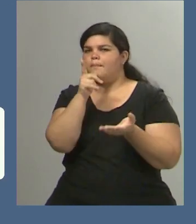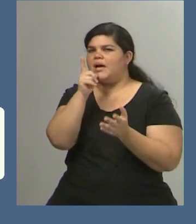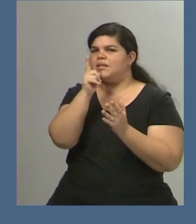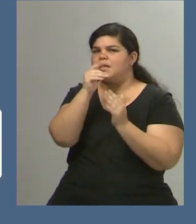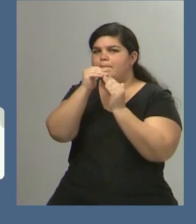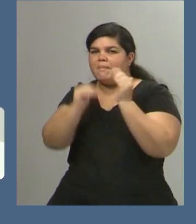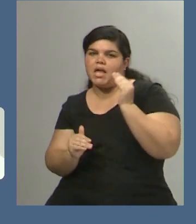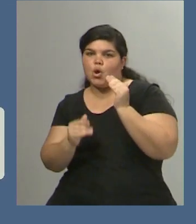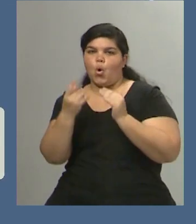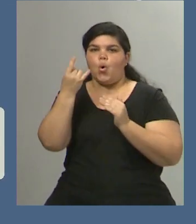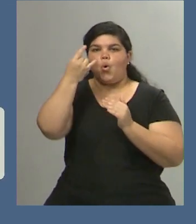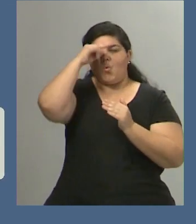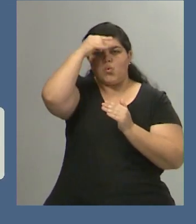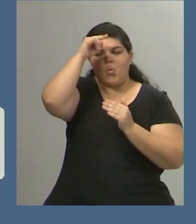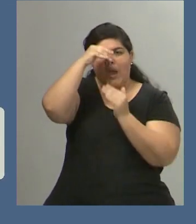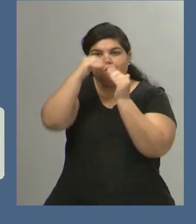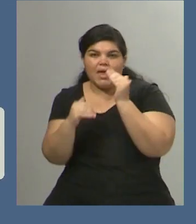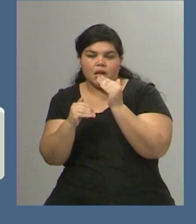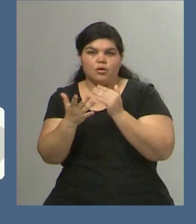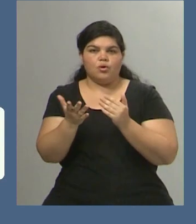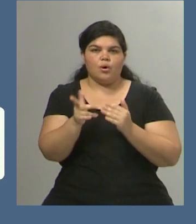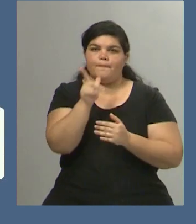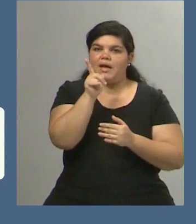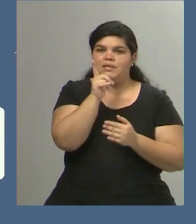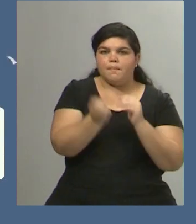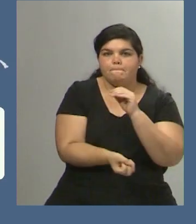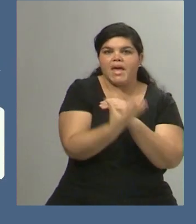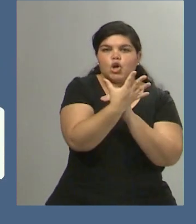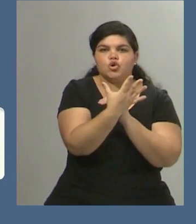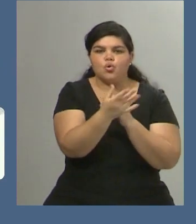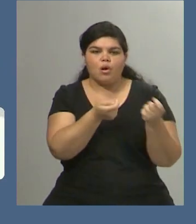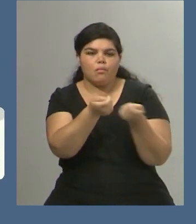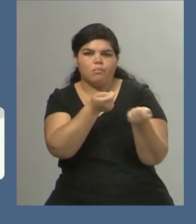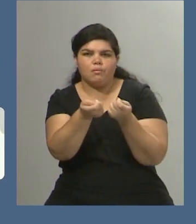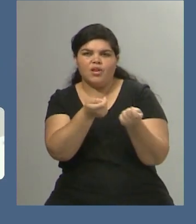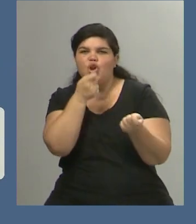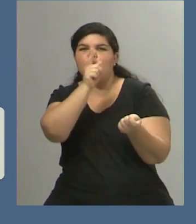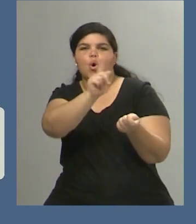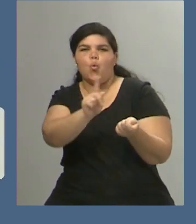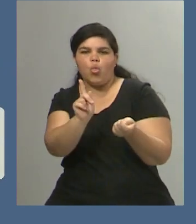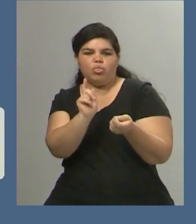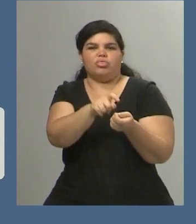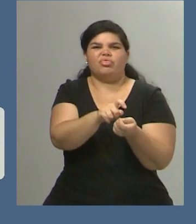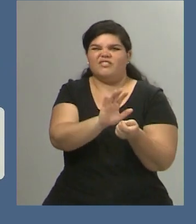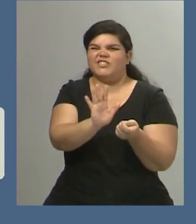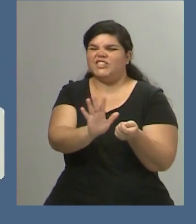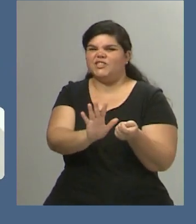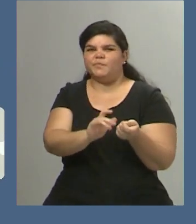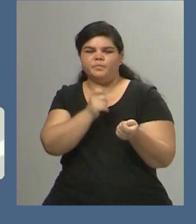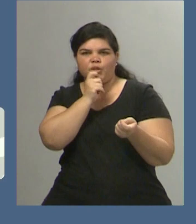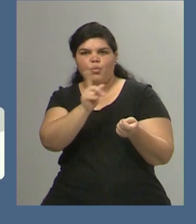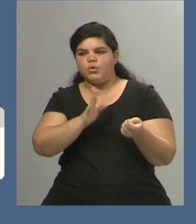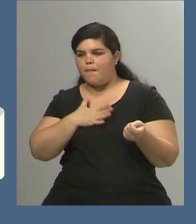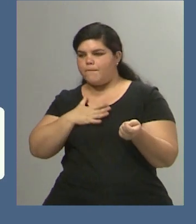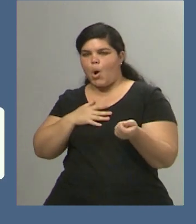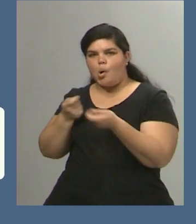que el Mercosur no se está moviendo como ellos desde Uruguay quisieran. ¿Cuáles son lo que usted entiende son los motivos de Uruguay para